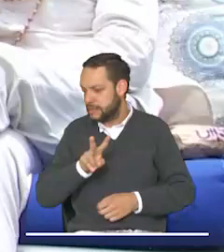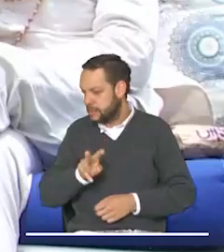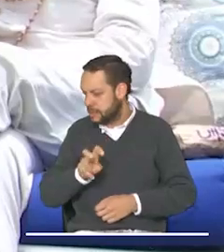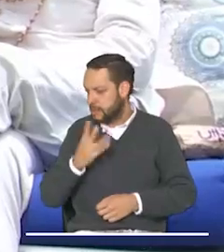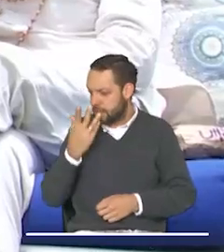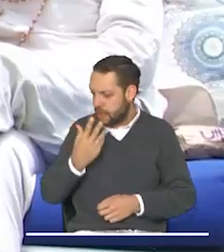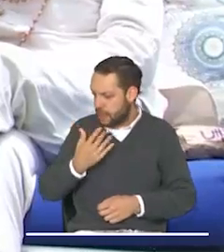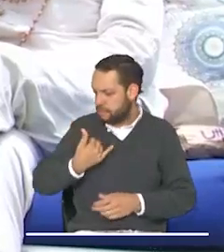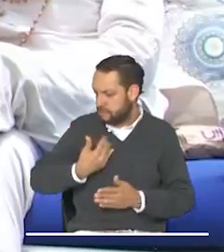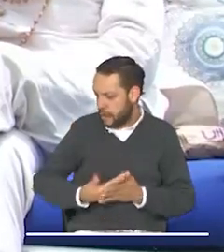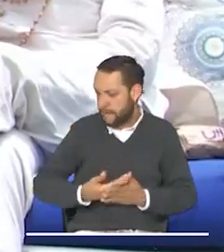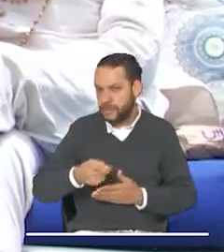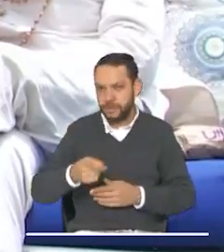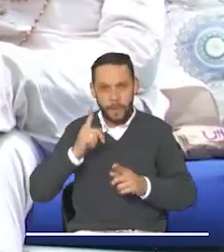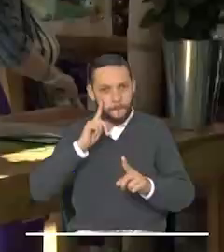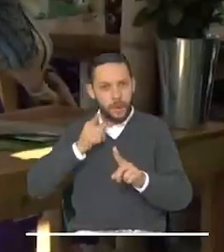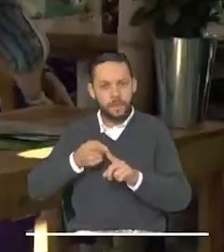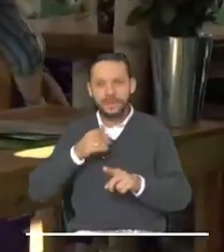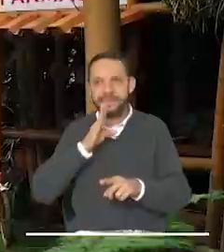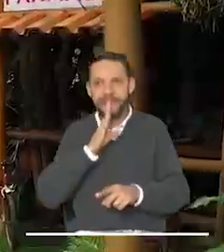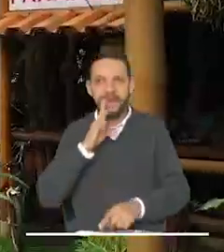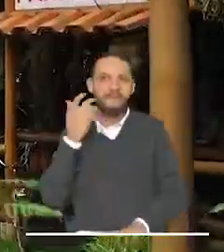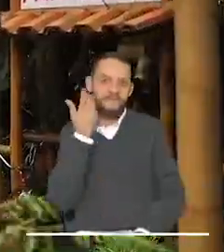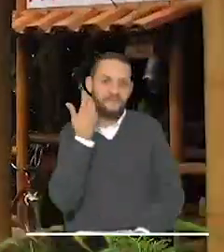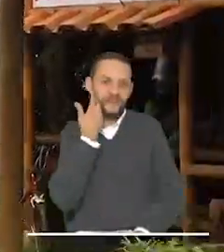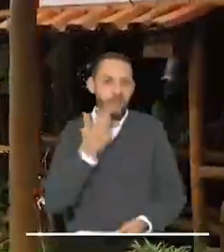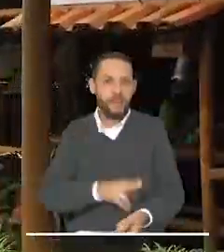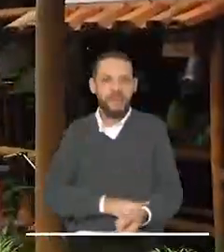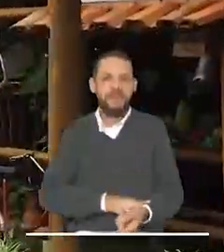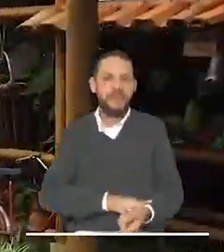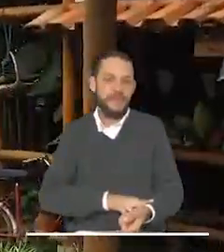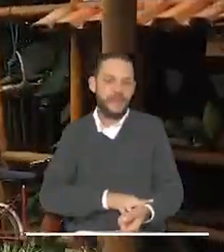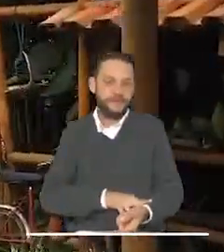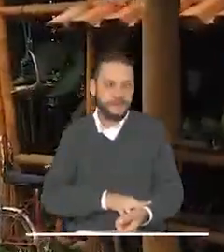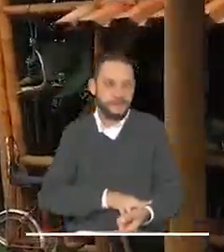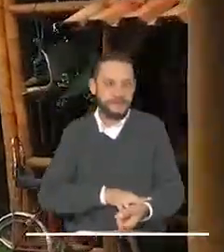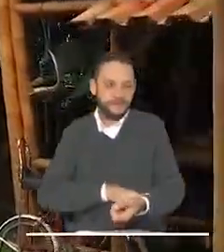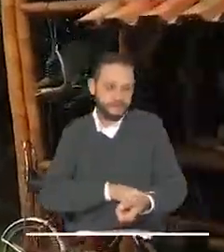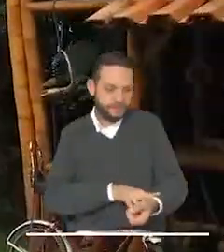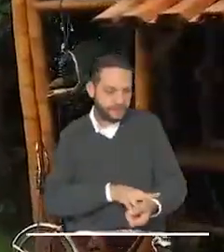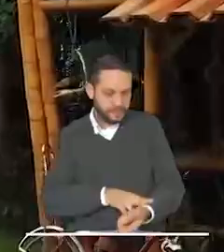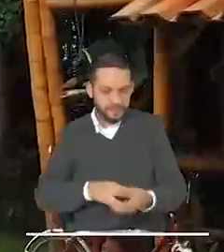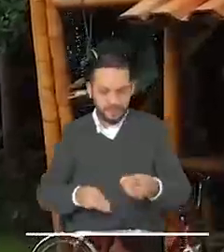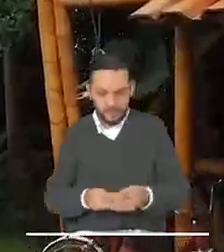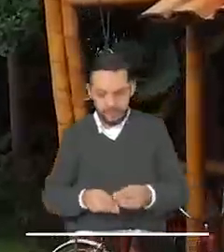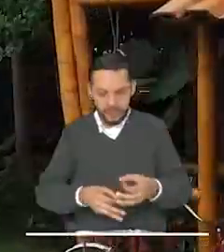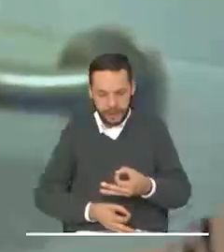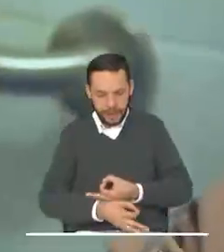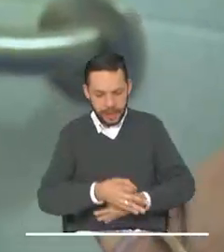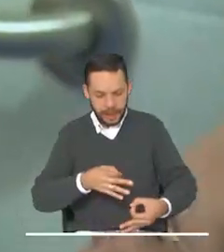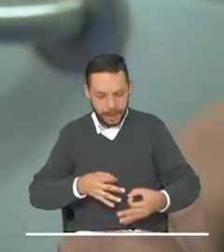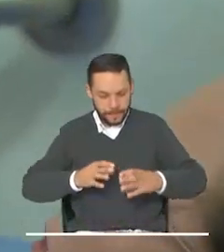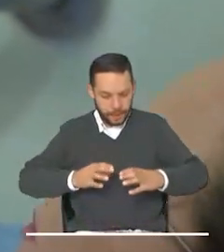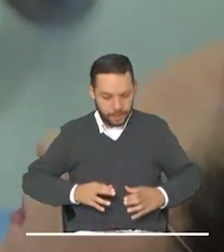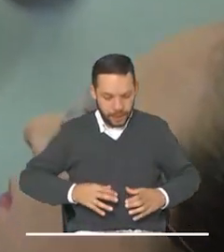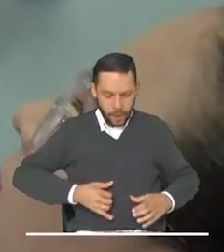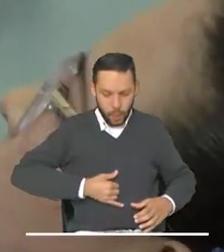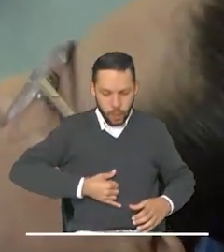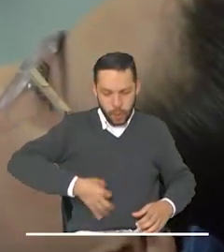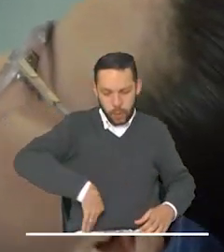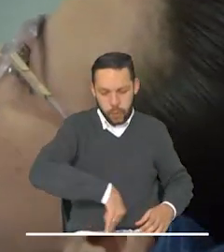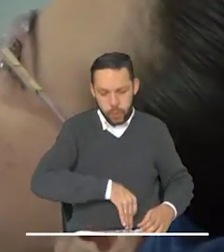enfocado a la diabetes tenemos un programa que se llama limpieza de colon con recambio de frente intestinal 7 días